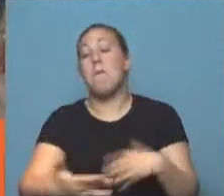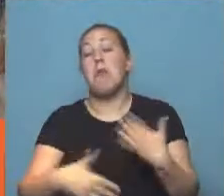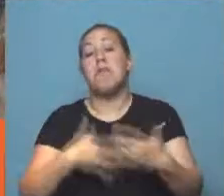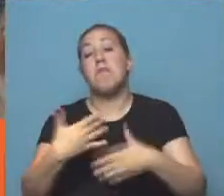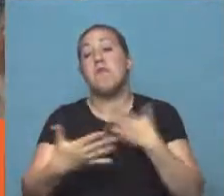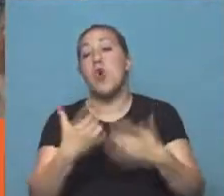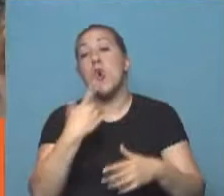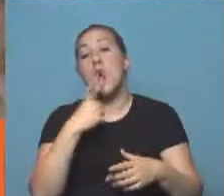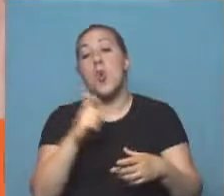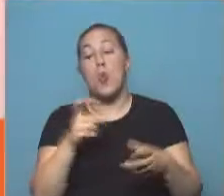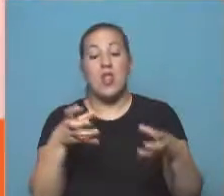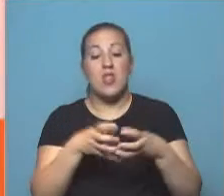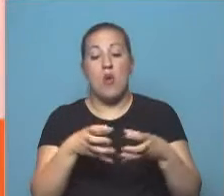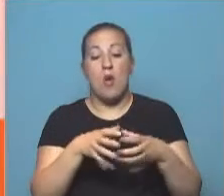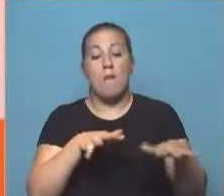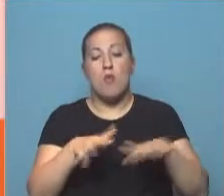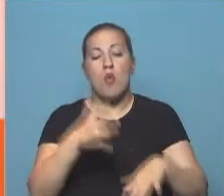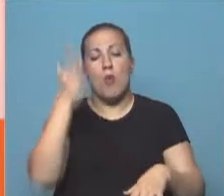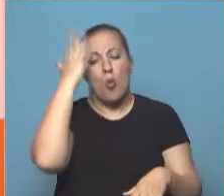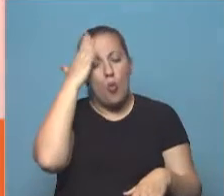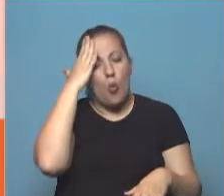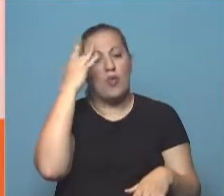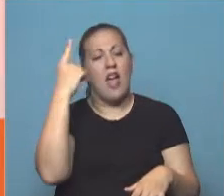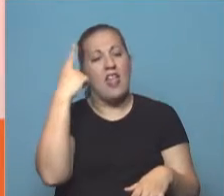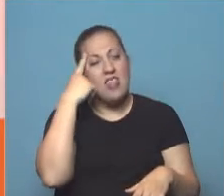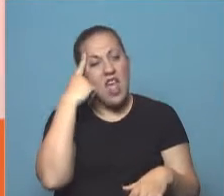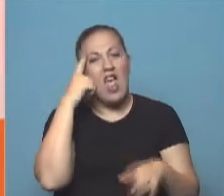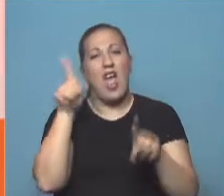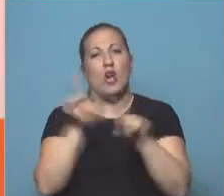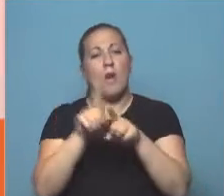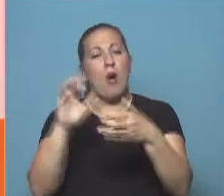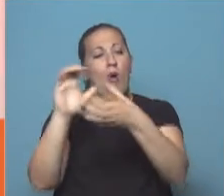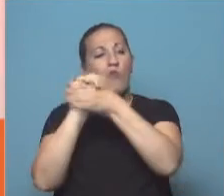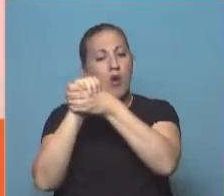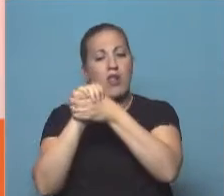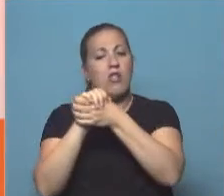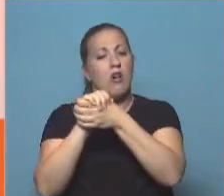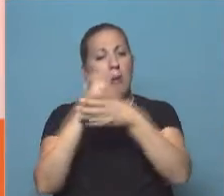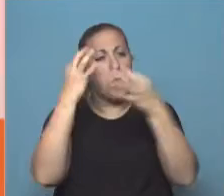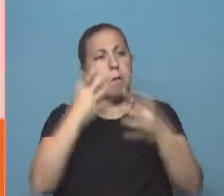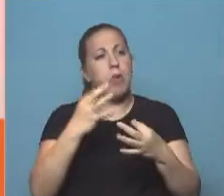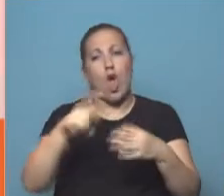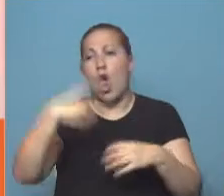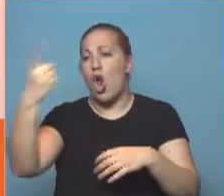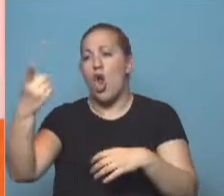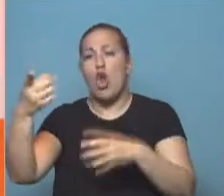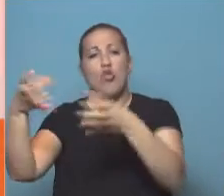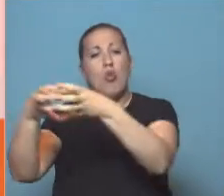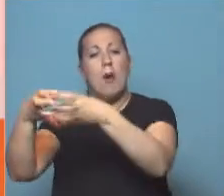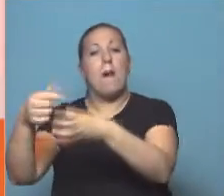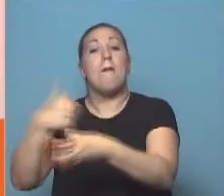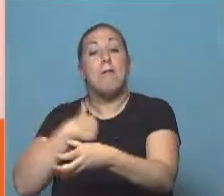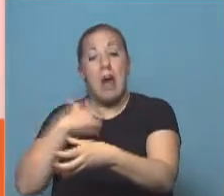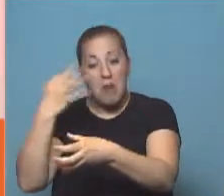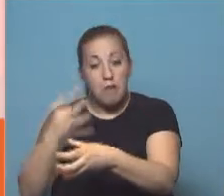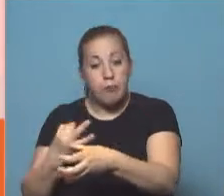cuenta, que ese movimiento cultural, esas batallas ideológicas que había representado el alfonsinismo, estaban presentes en otro espacio y en otro partido, que para mí es el Frente para la